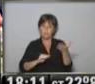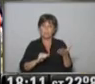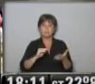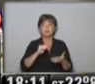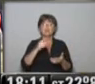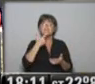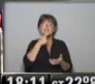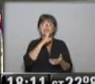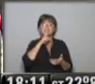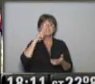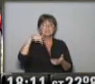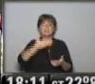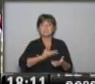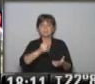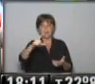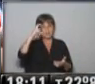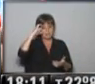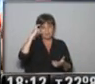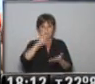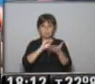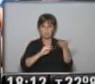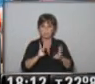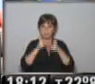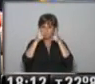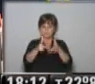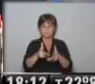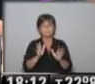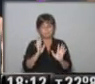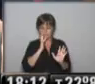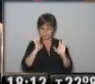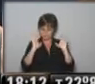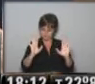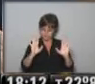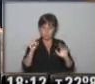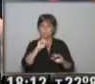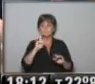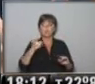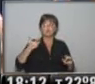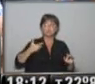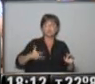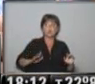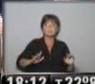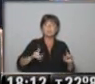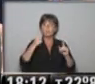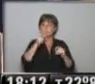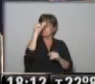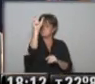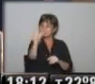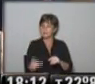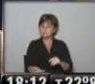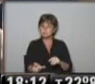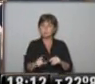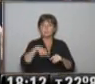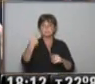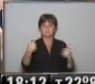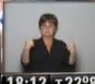Víctor Stinfale, y esto es lo que nos decía. A ver, convengamos, no es normal detener a una persona después